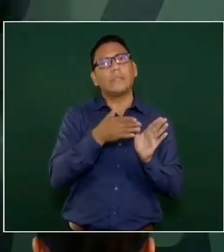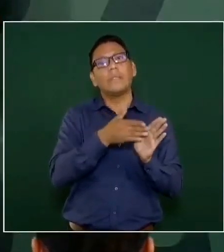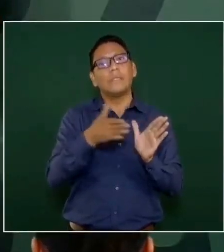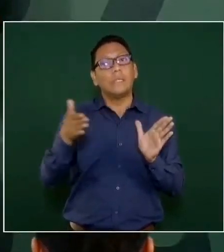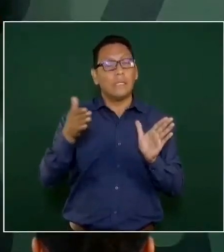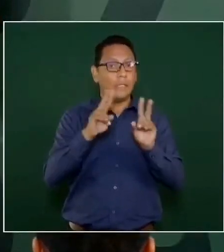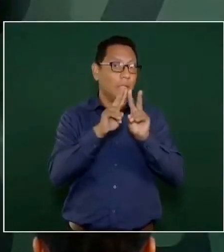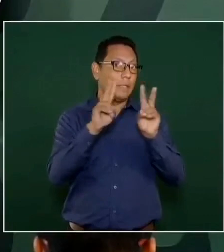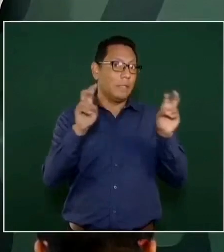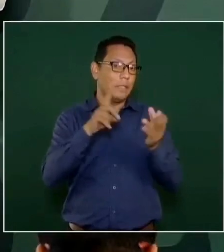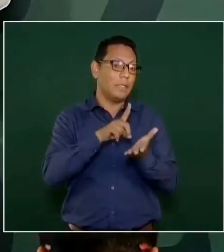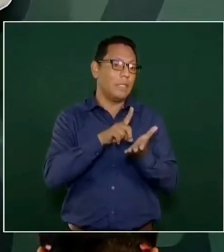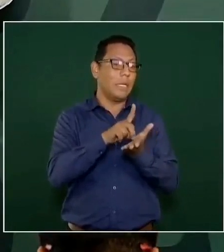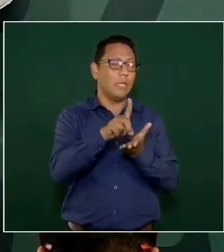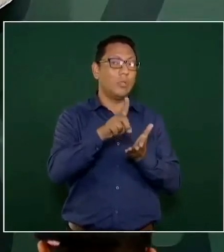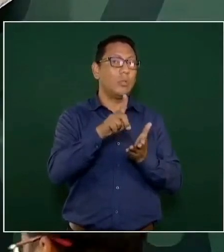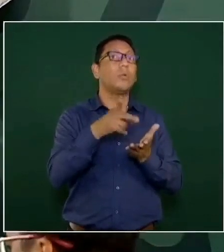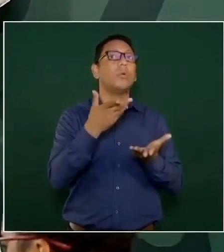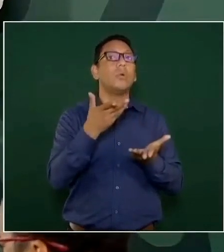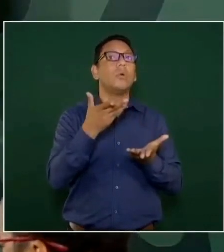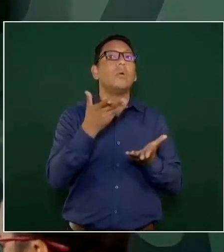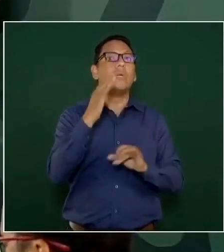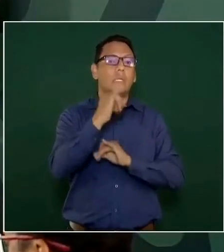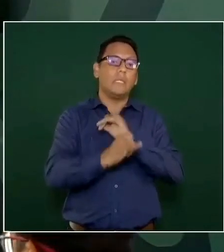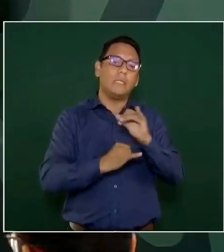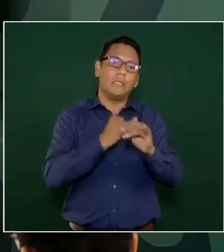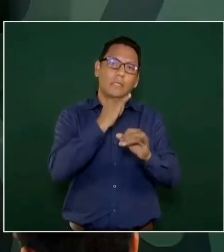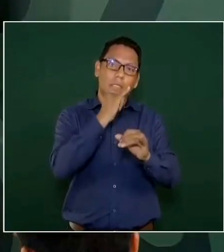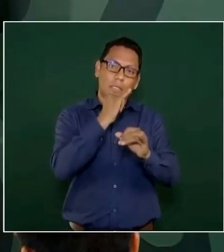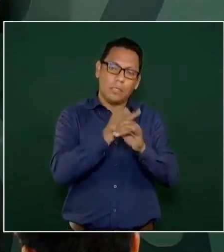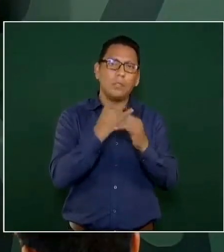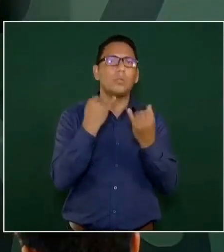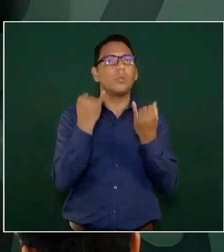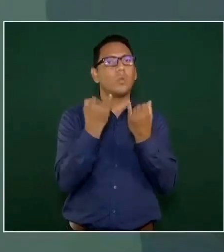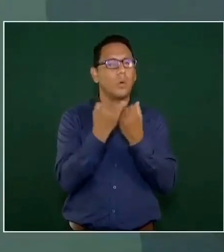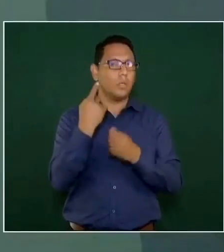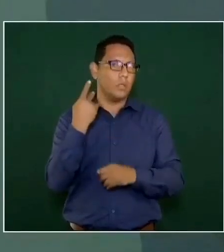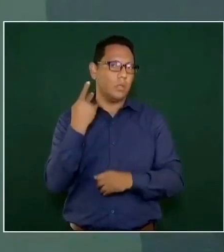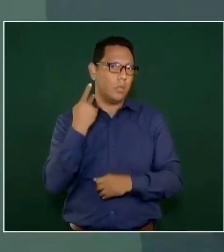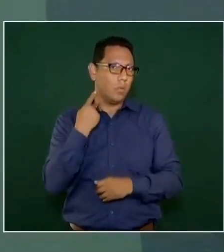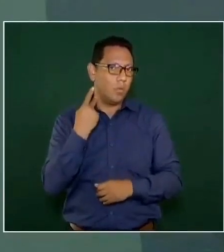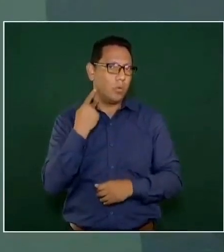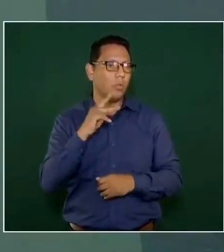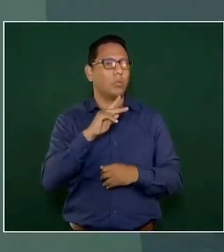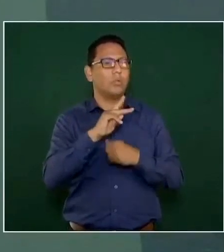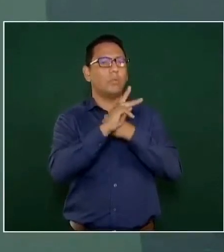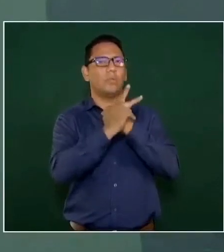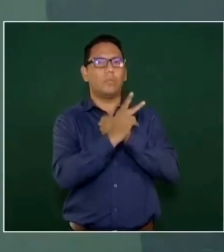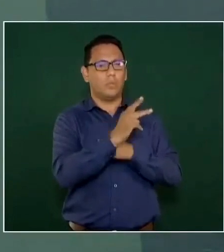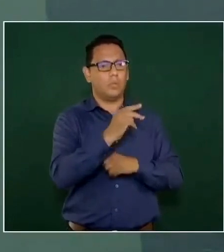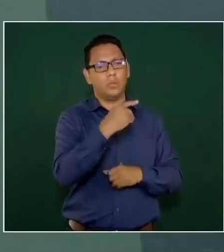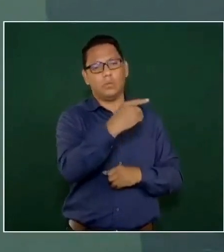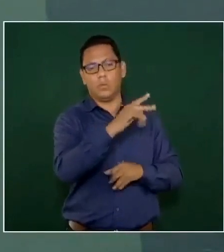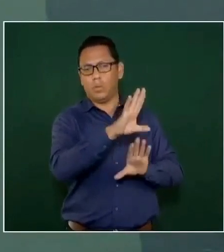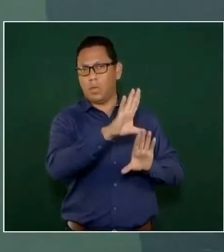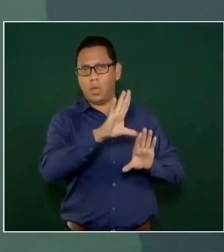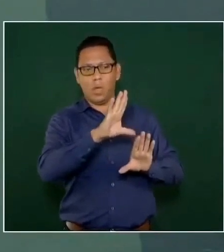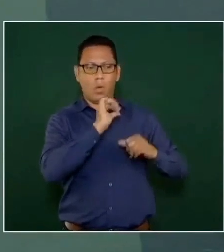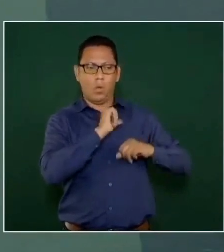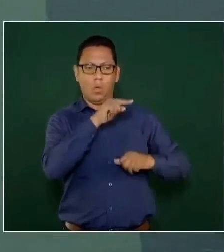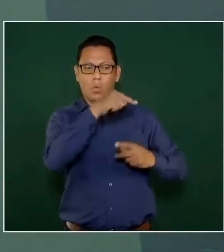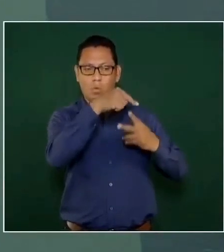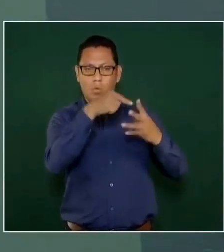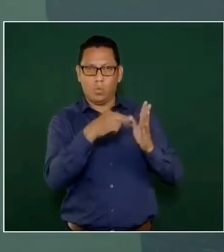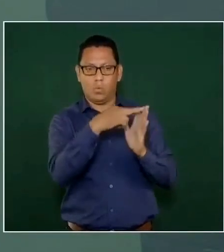internacional. Lo hemos hecho en el marco de los principios rectores de la política exterior mexicana, es decir, la no intervención en los asuntos internos,